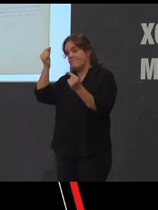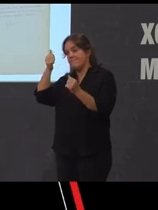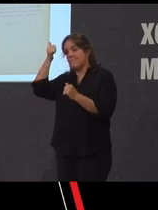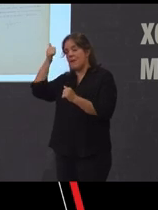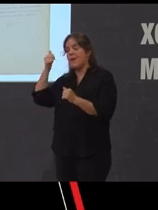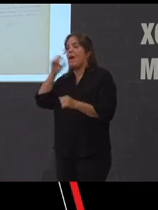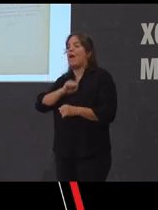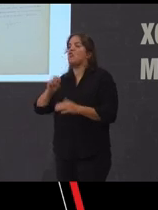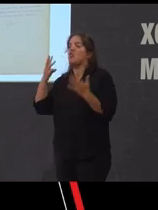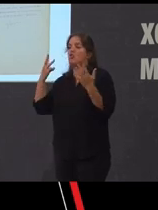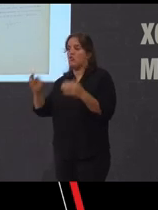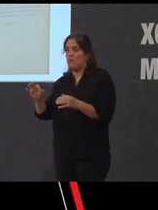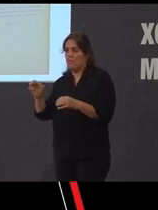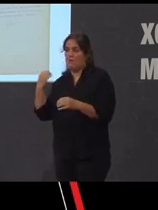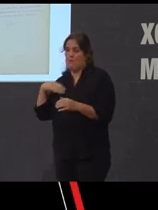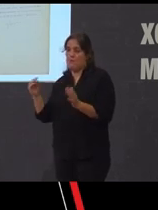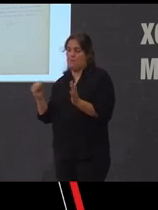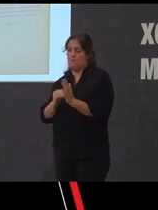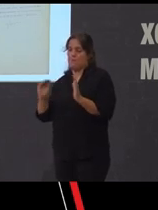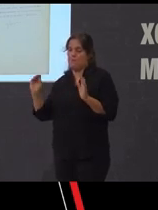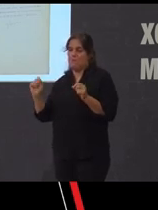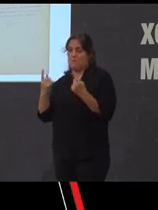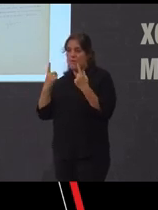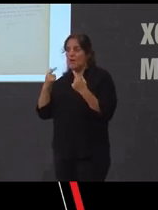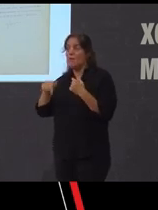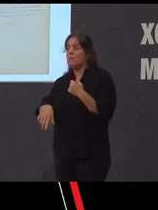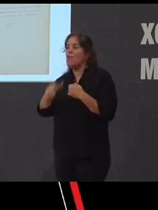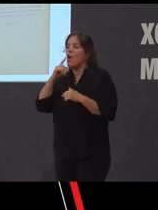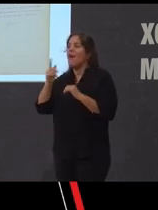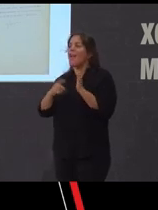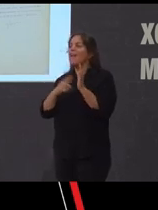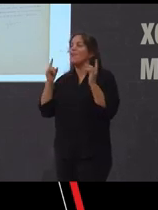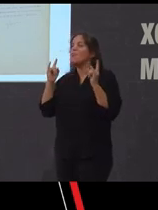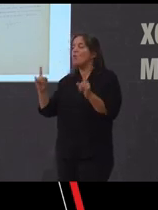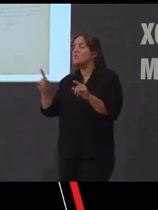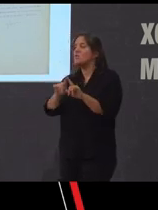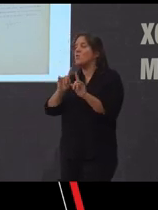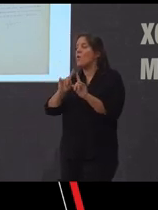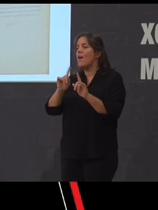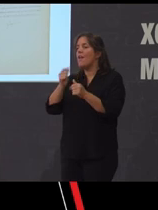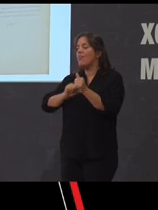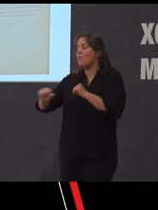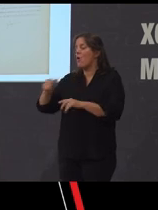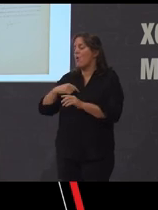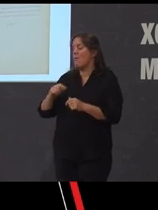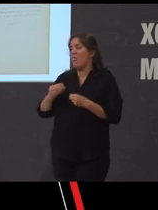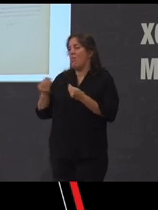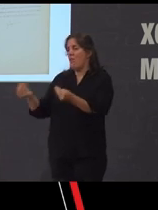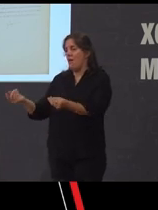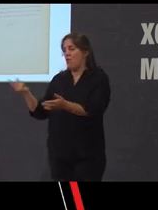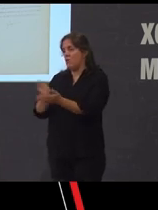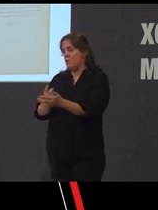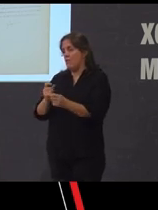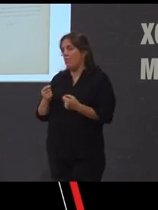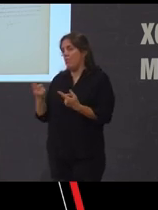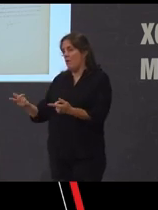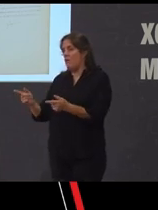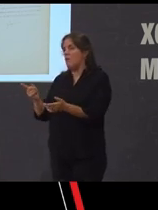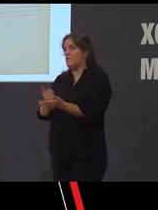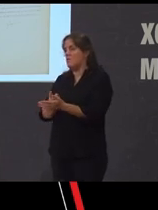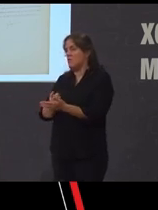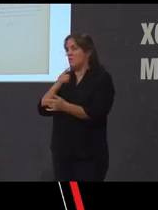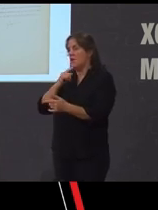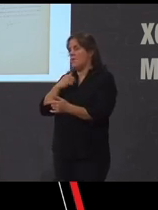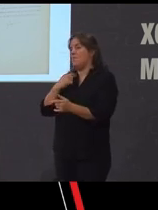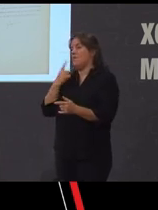80. Que pasa? Que a legislación de montes non é suficiente para que estes montes sean devoltos ás comunidades, senón que previamente hai que pasar polo